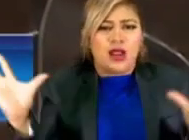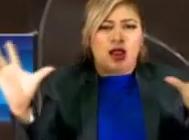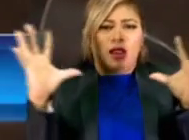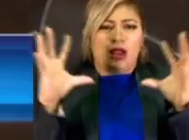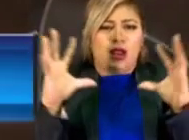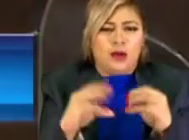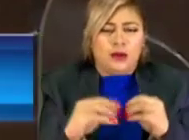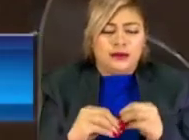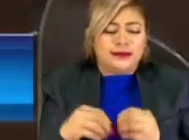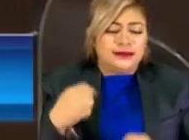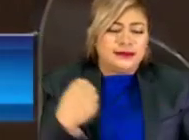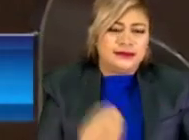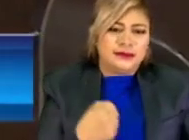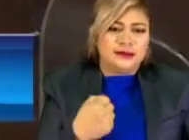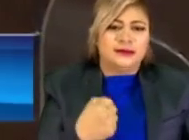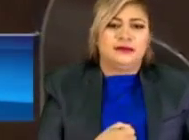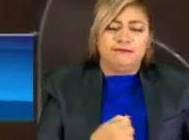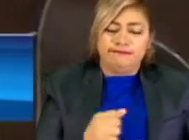tregua.